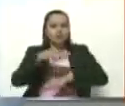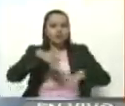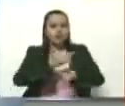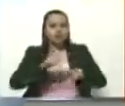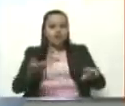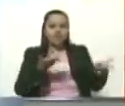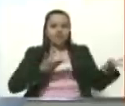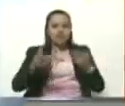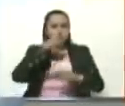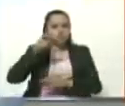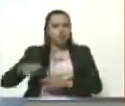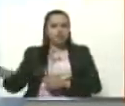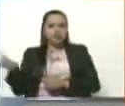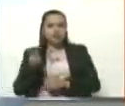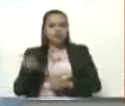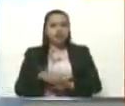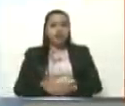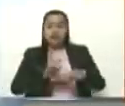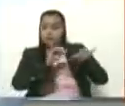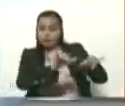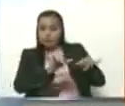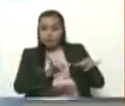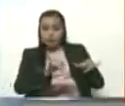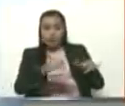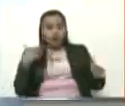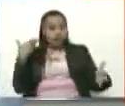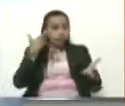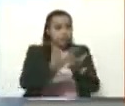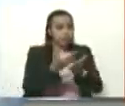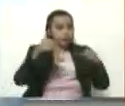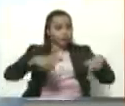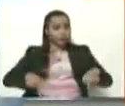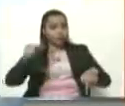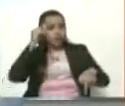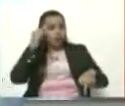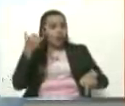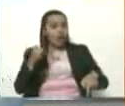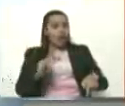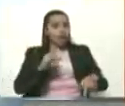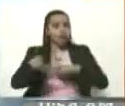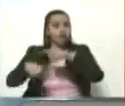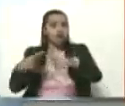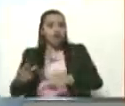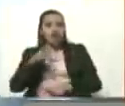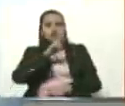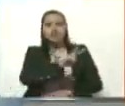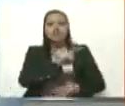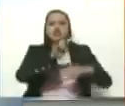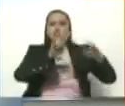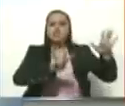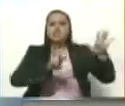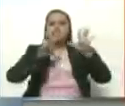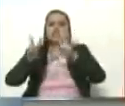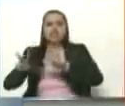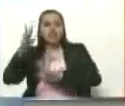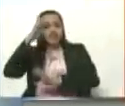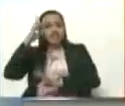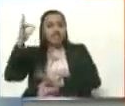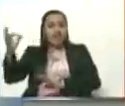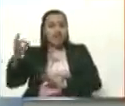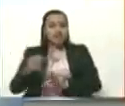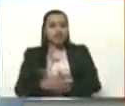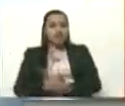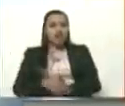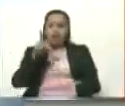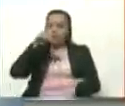pueblo de venezuela en tal sentido hasta esta fecha hemos procesado a 277 fiscales por